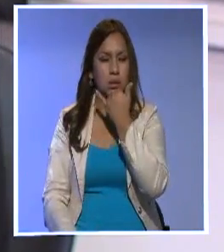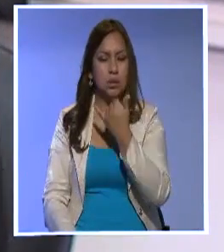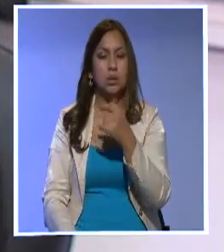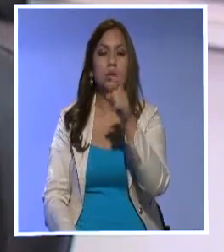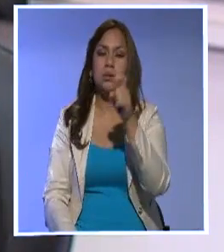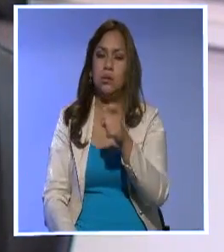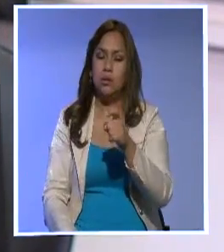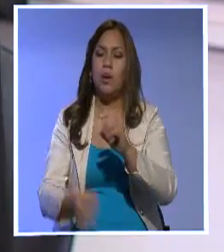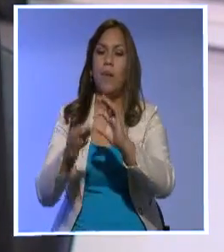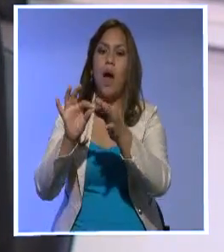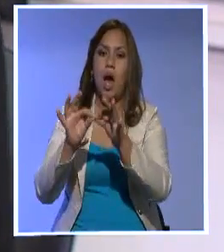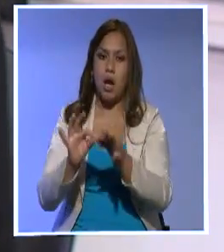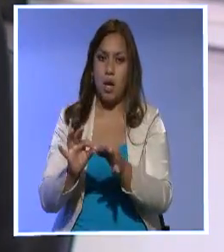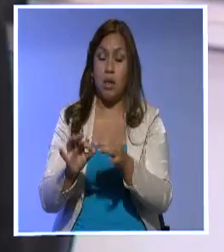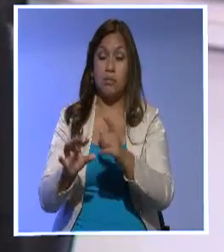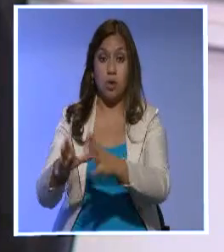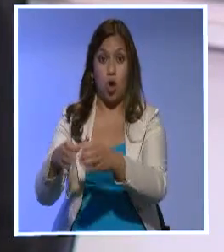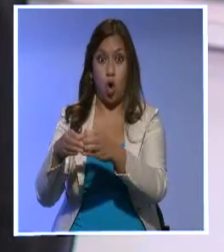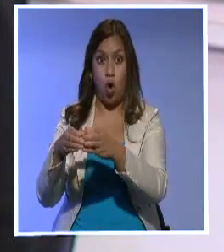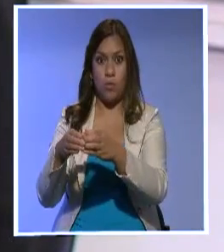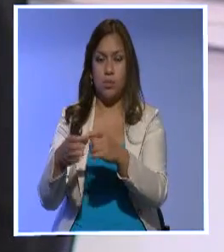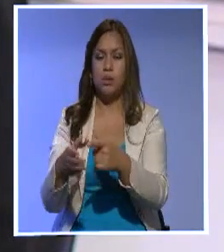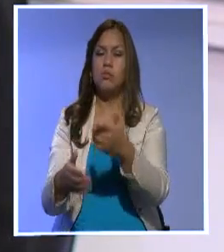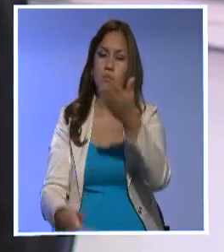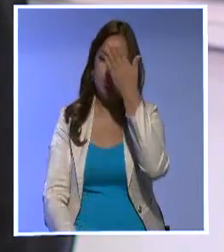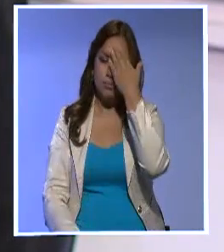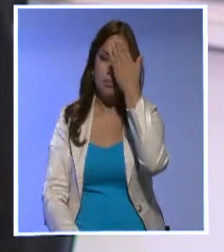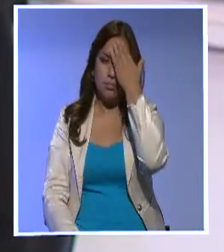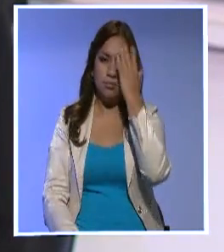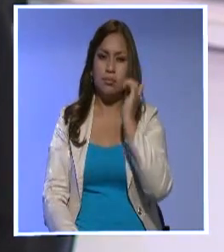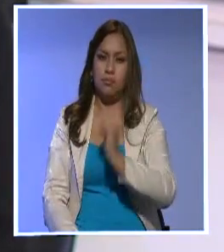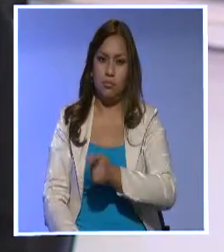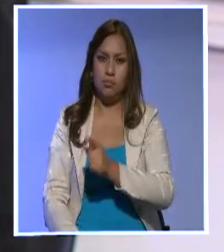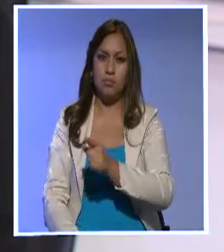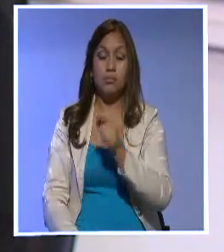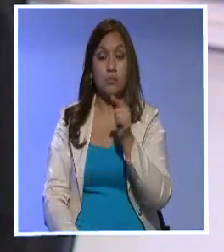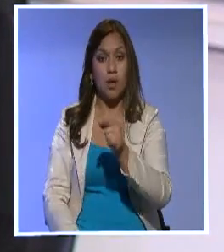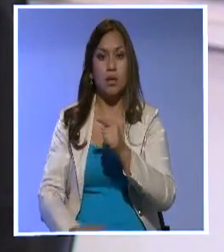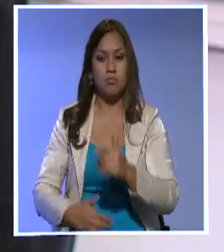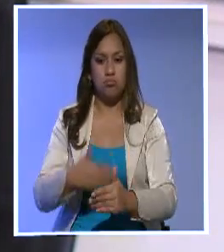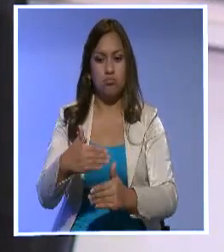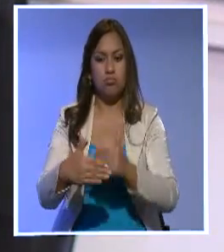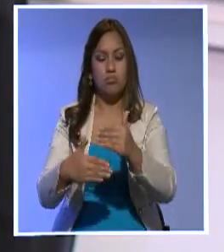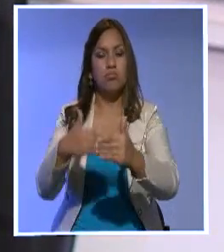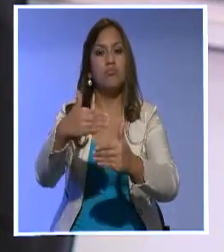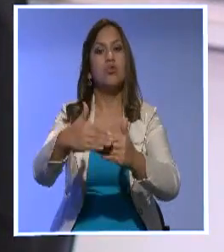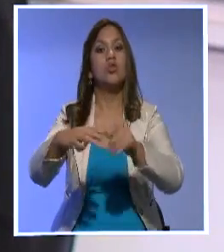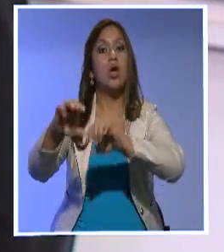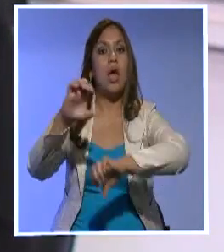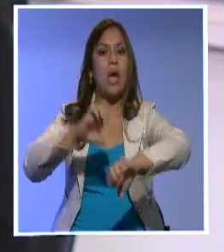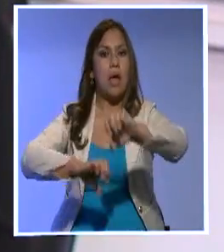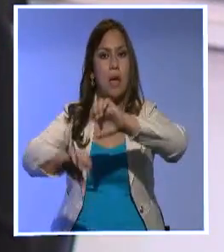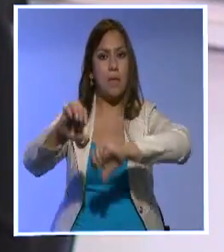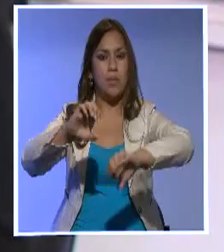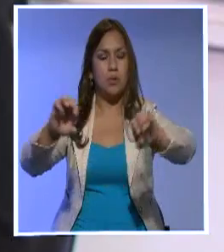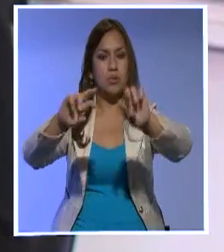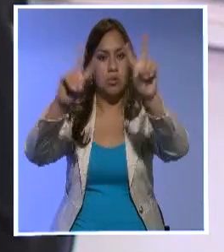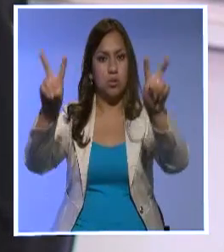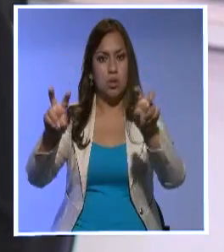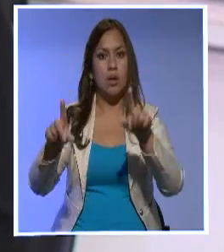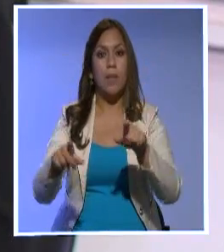identificadas por la comisión de justicia y que tenían que llevarse a cabo bajo este proceso debe a través de la herramienta de